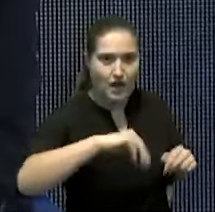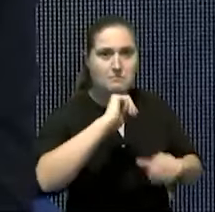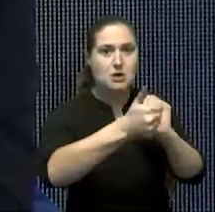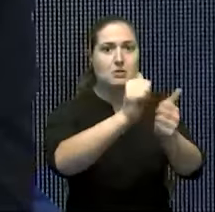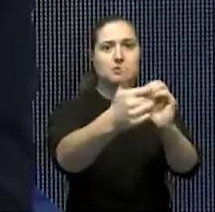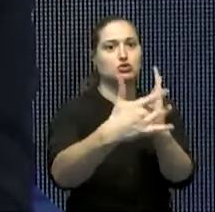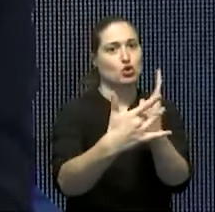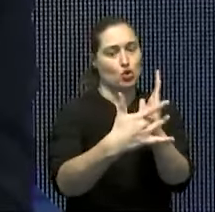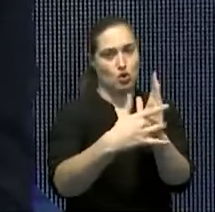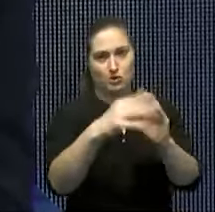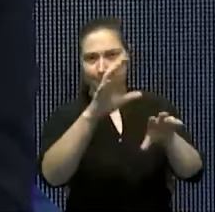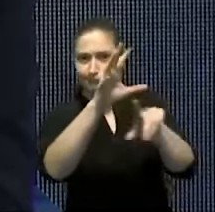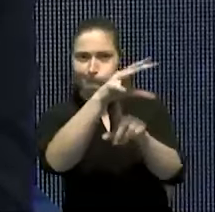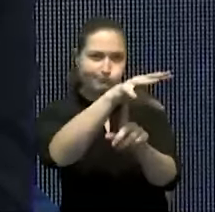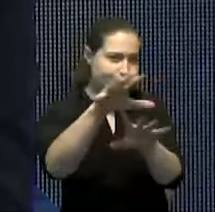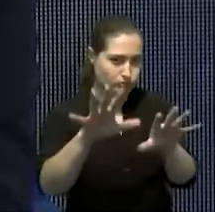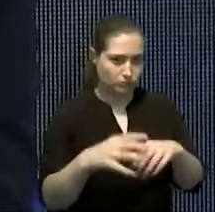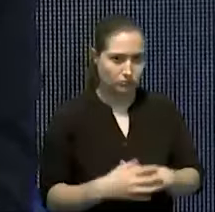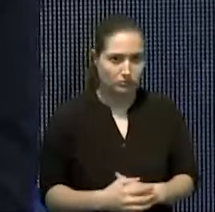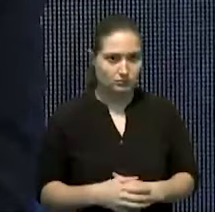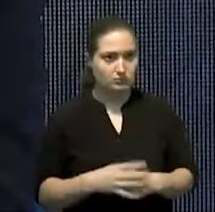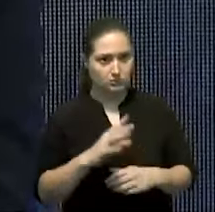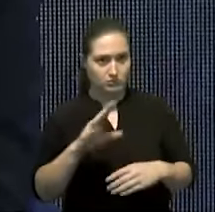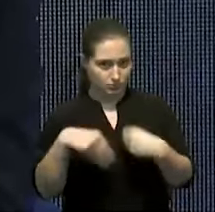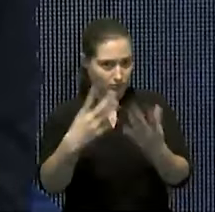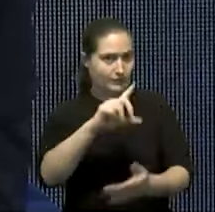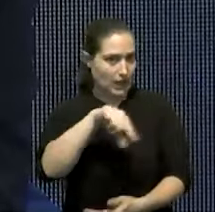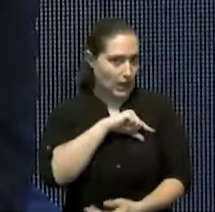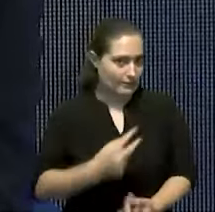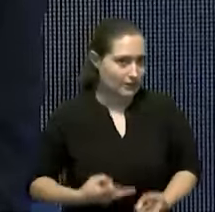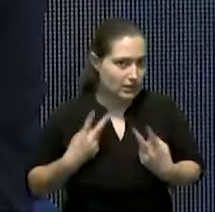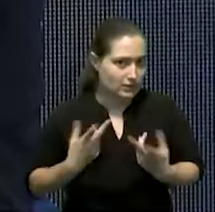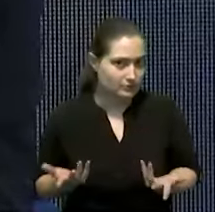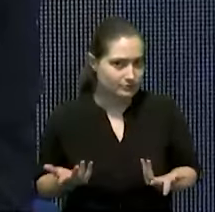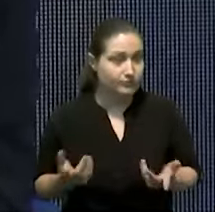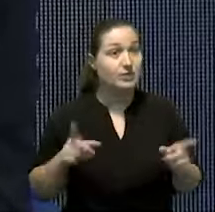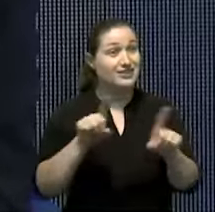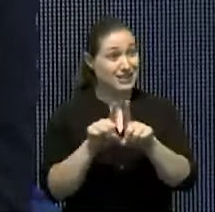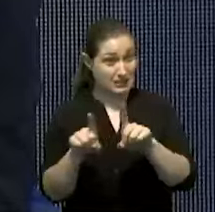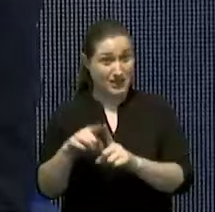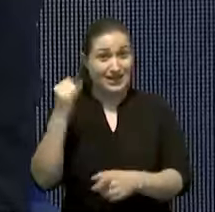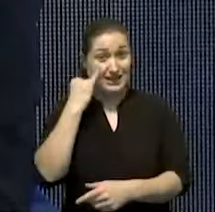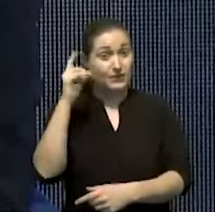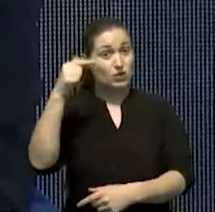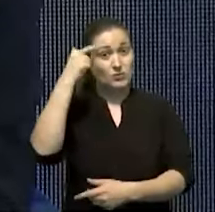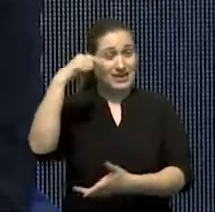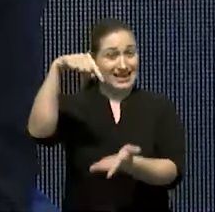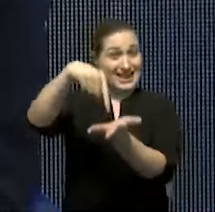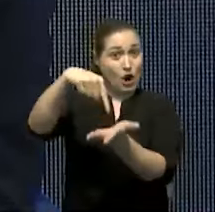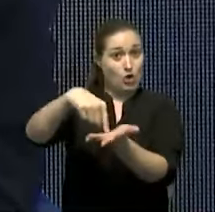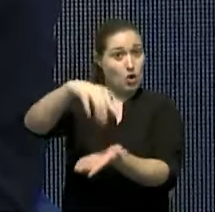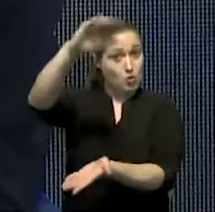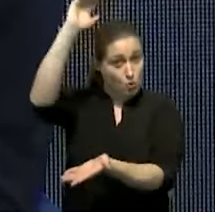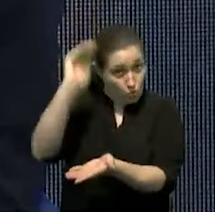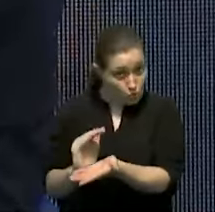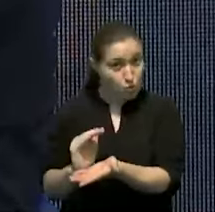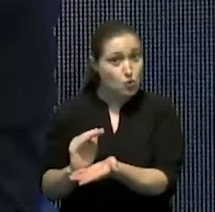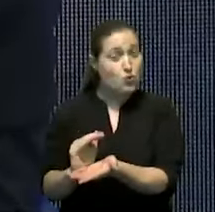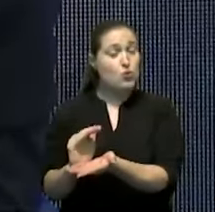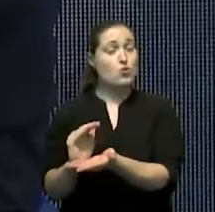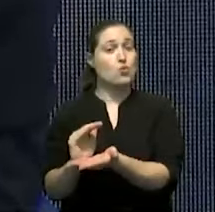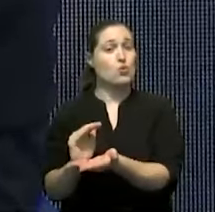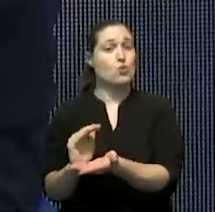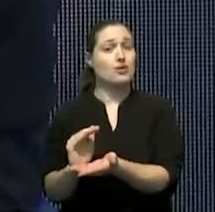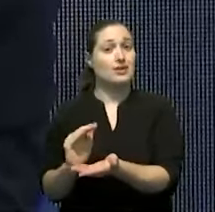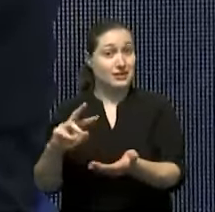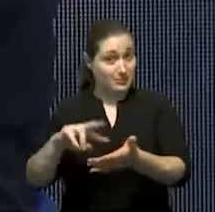también calidad de vida a la gente pero incluso al disminuir la deuda vamos a mejorar a que vamos